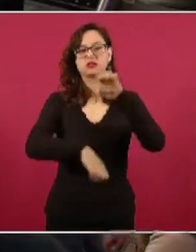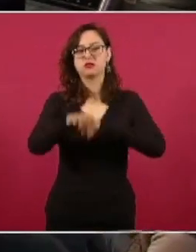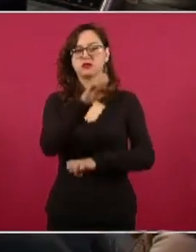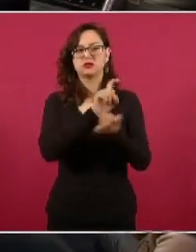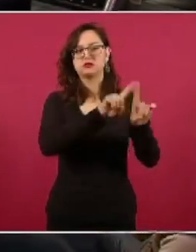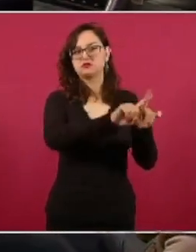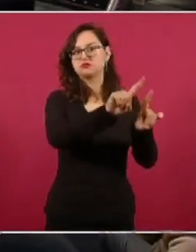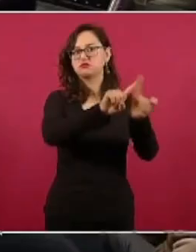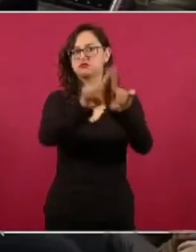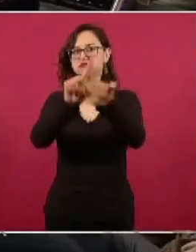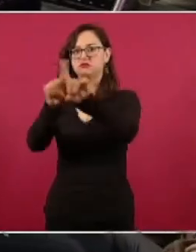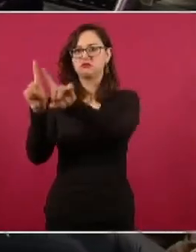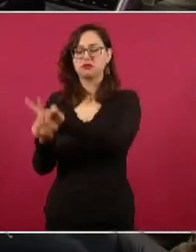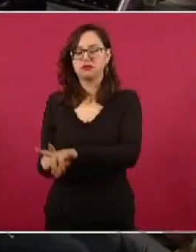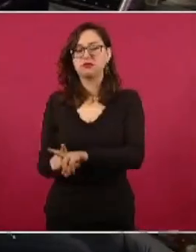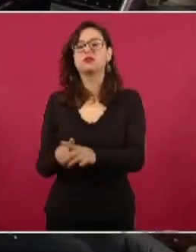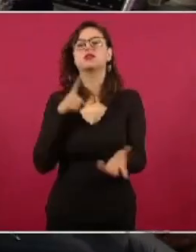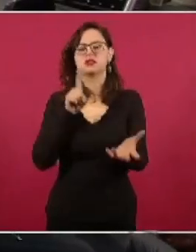monopólicas.